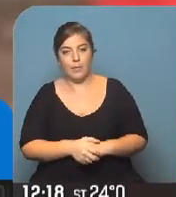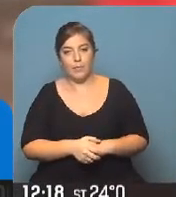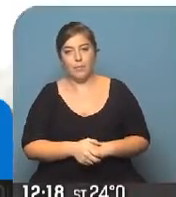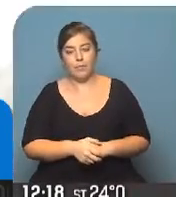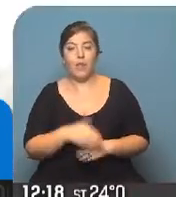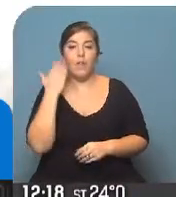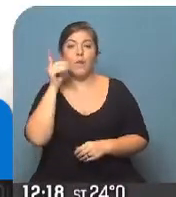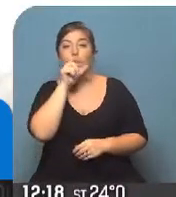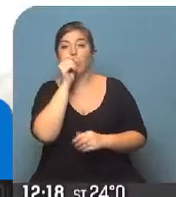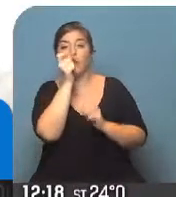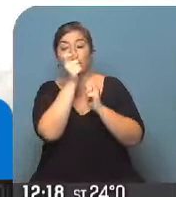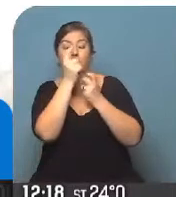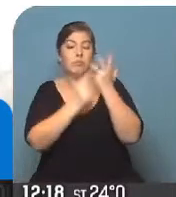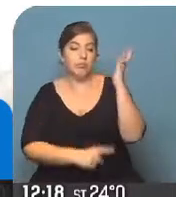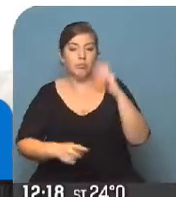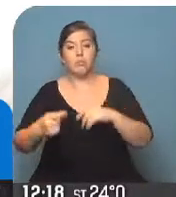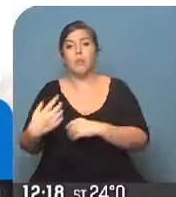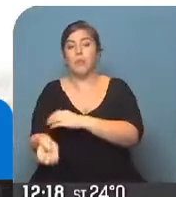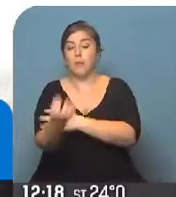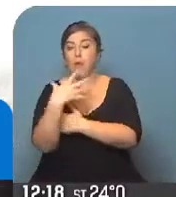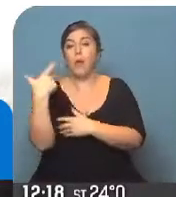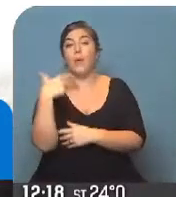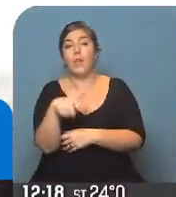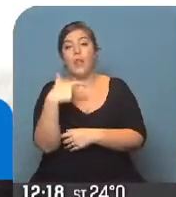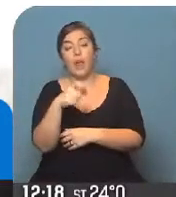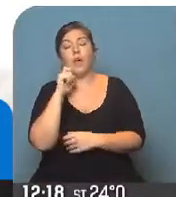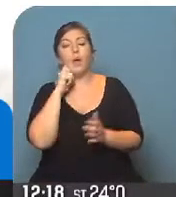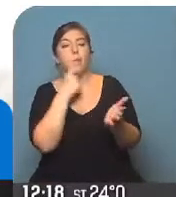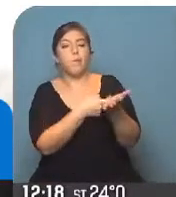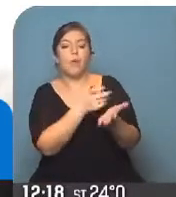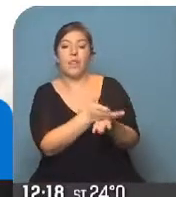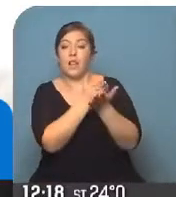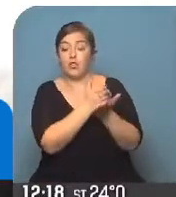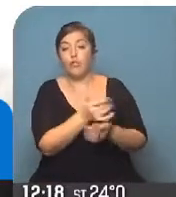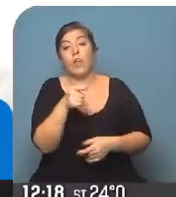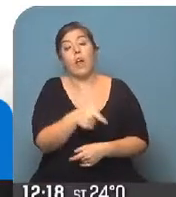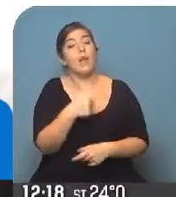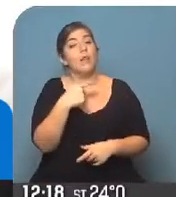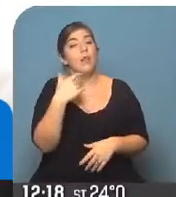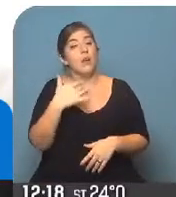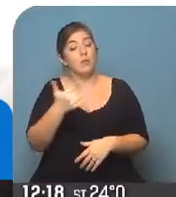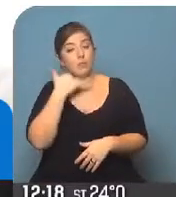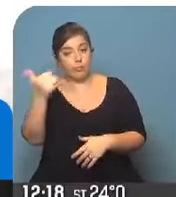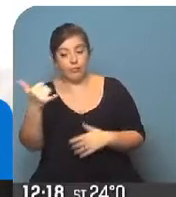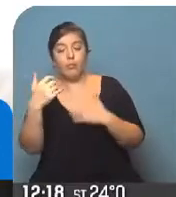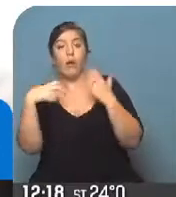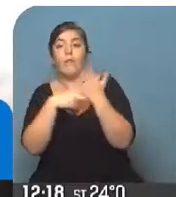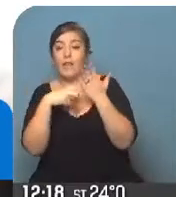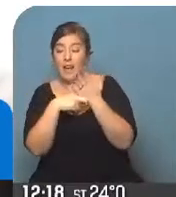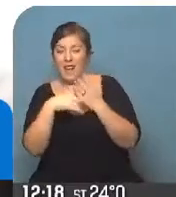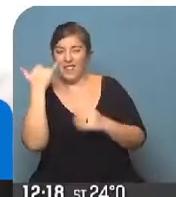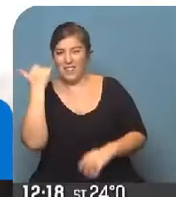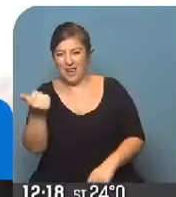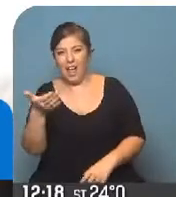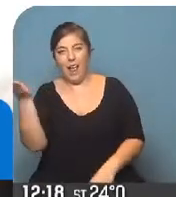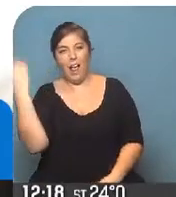redes recibimos un video donde había una vulneración de derechos. Inmediatamente nos comunicamos con la fiscal, quien ya había